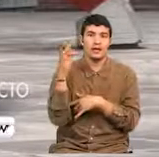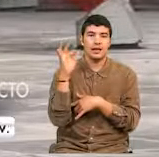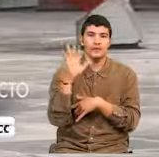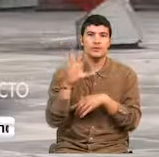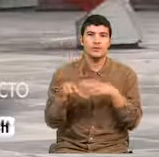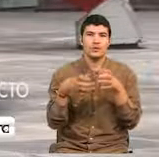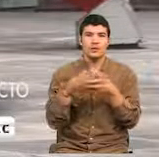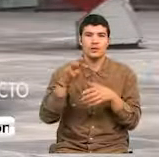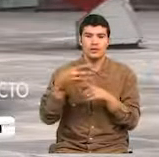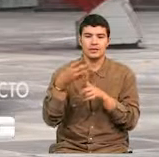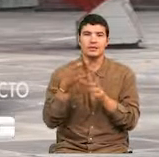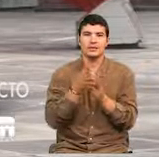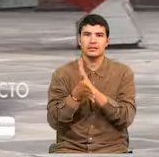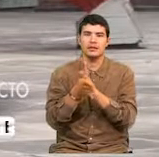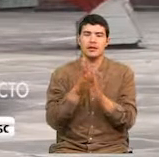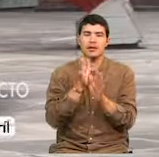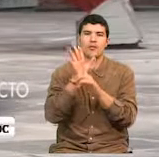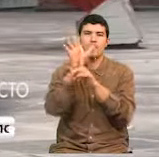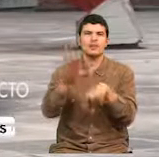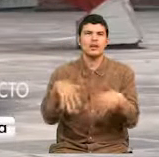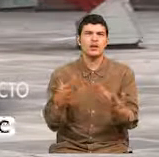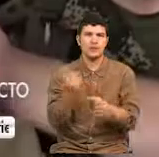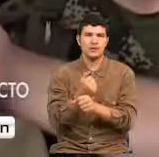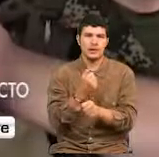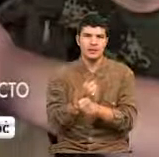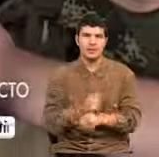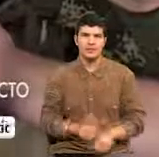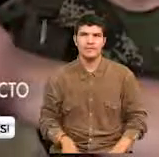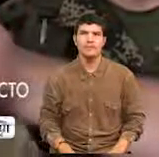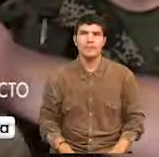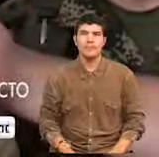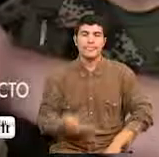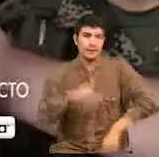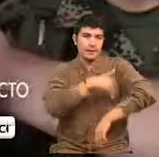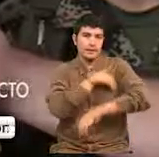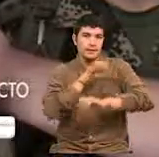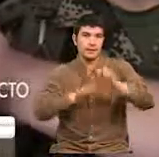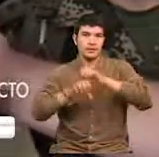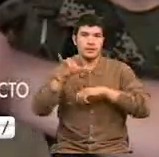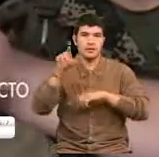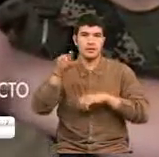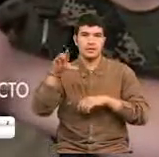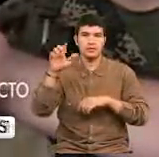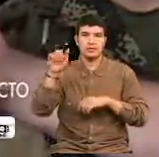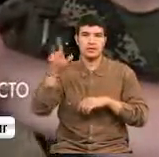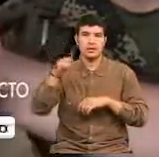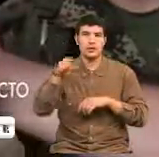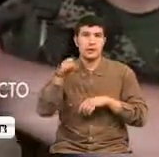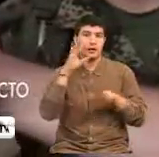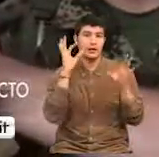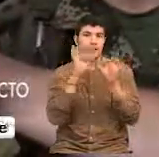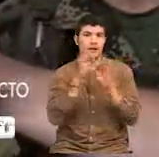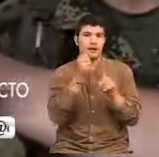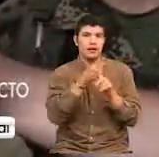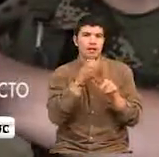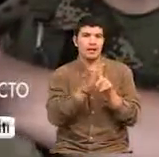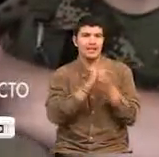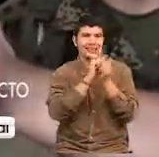30ª Brigada. En el siguiente informe les mostraremos cómo será ese trabajo. El ministro de Defensa Luis Carlos Villegas ha sido enfático en que se trata de